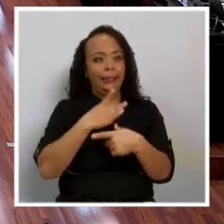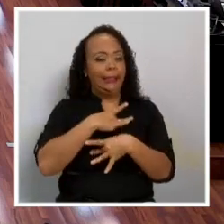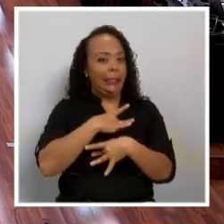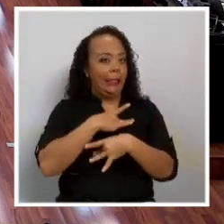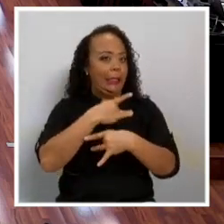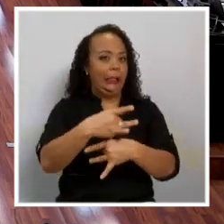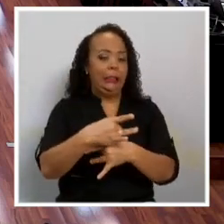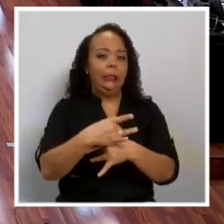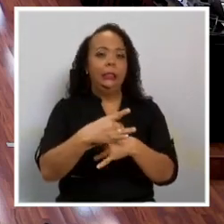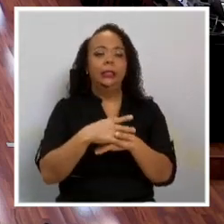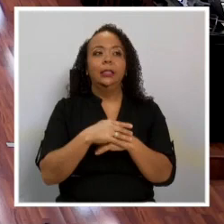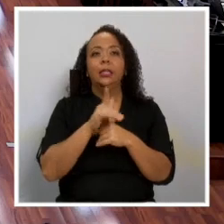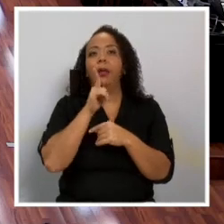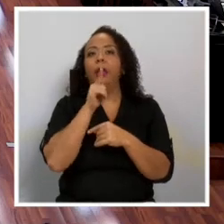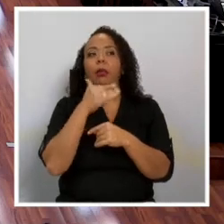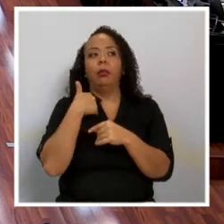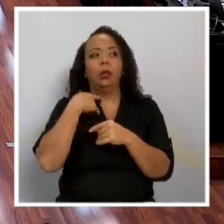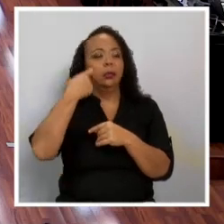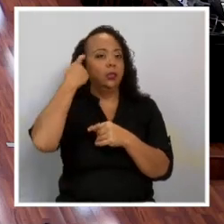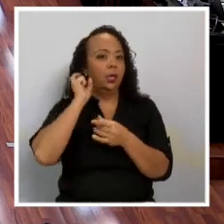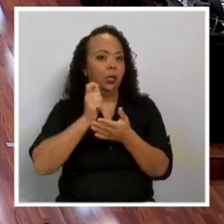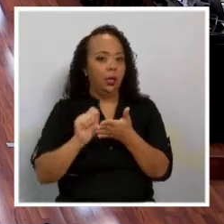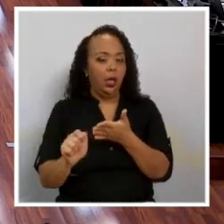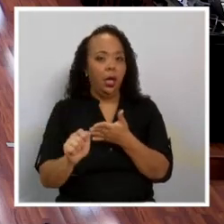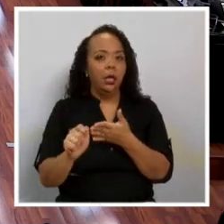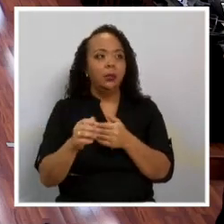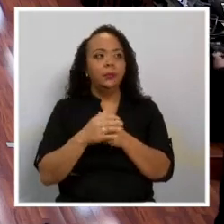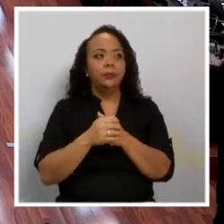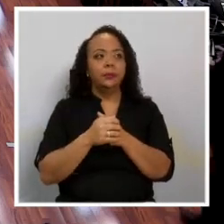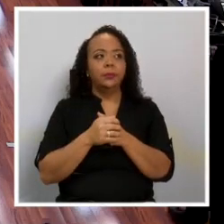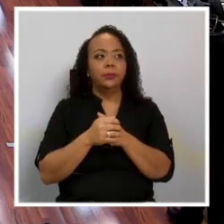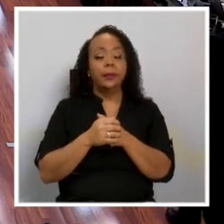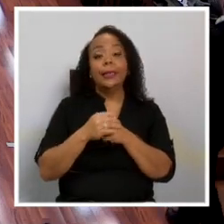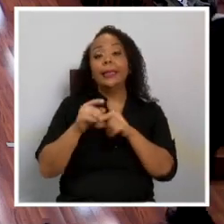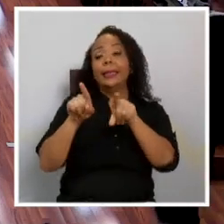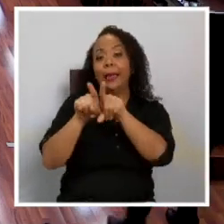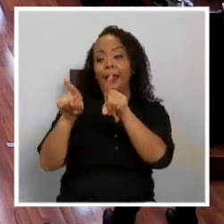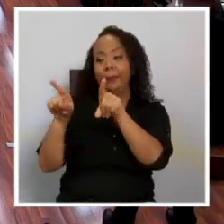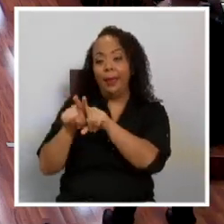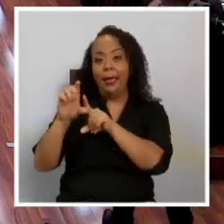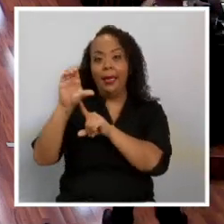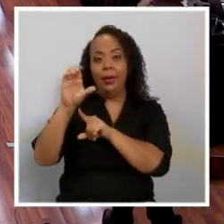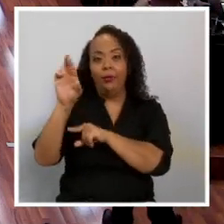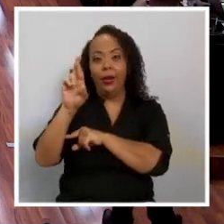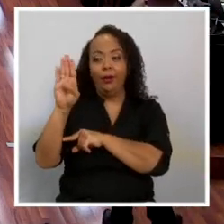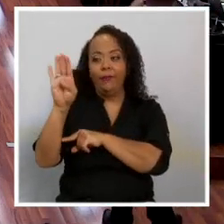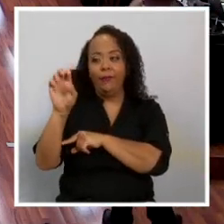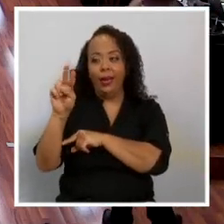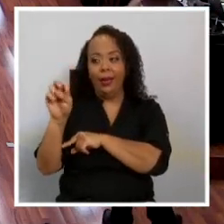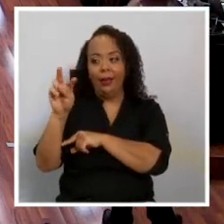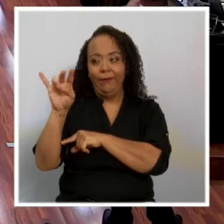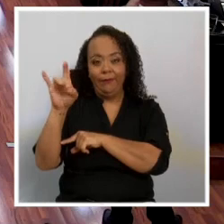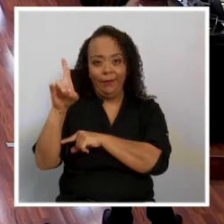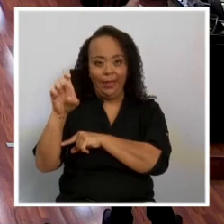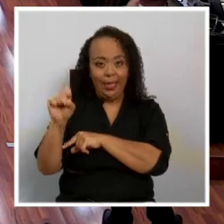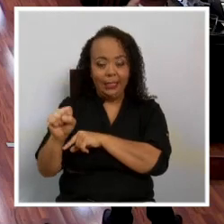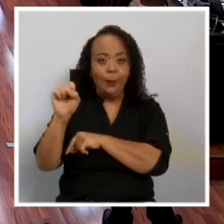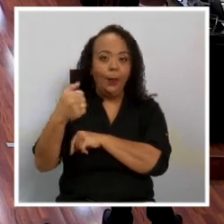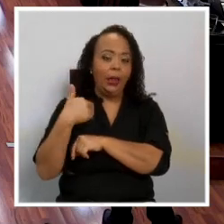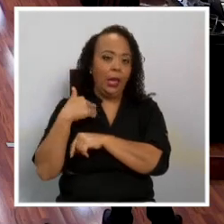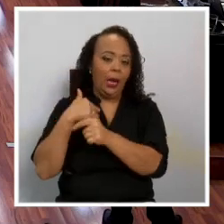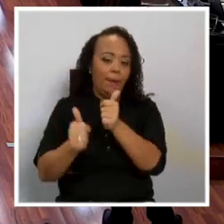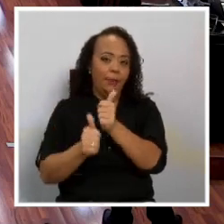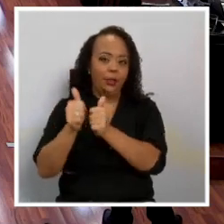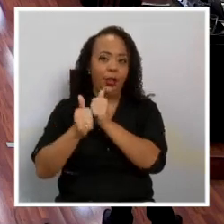interés sea quien ocupe la secretaría, sino que Carlos Ricardo Benavides, con al menos uno de ellos pueda tener mayoría,